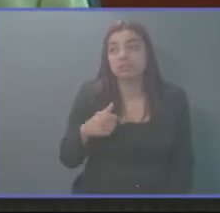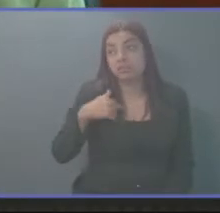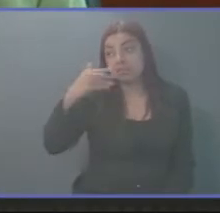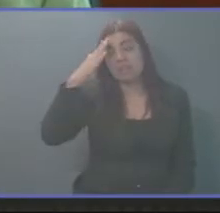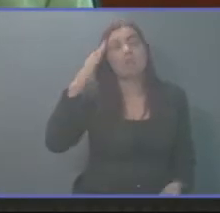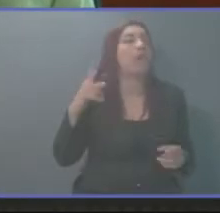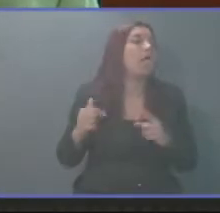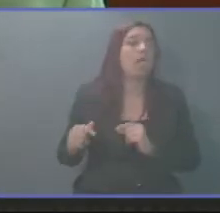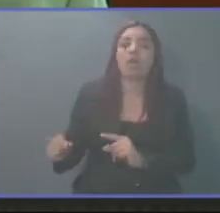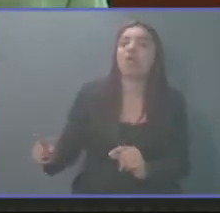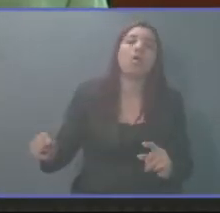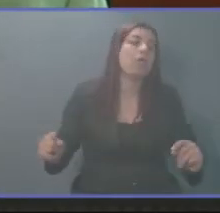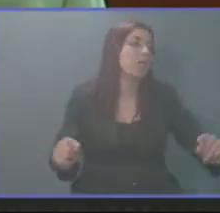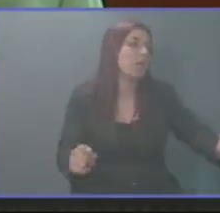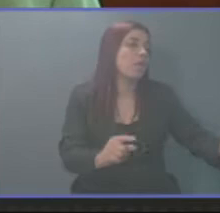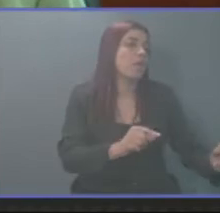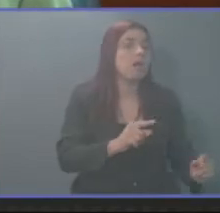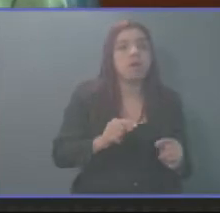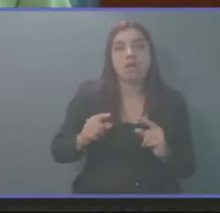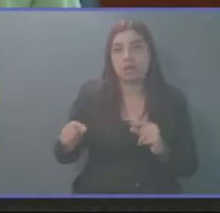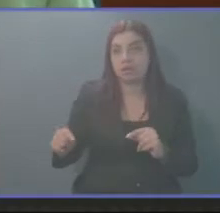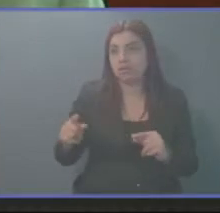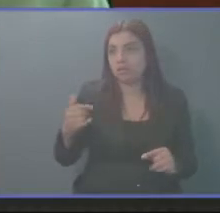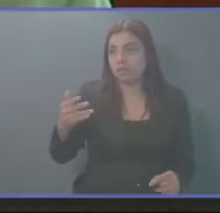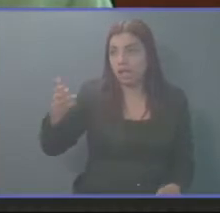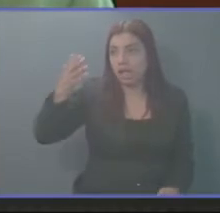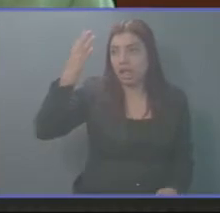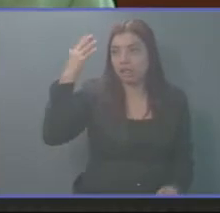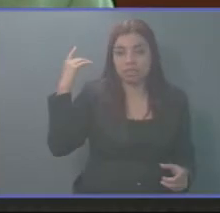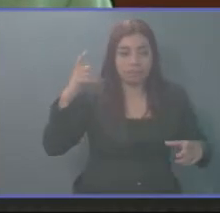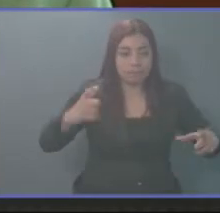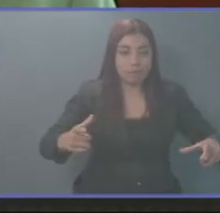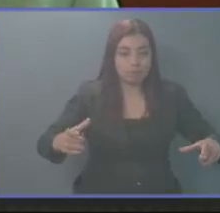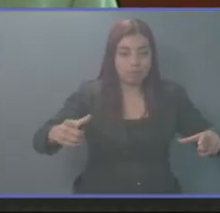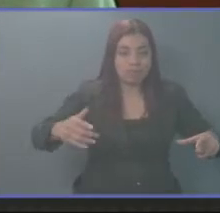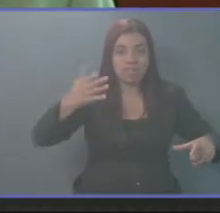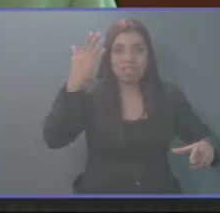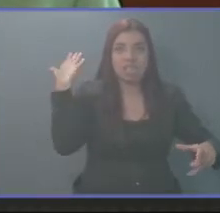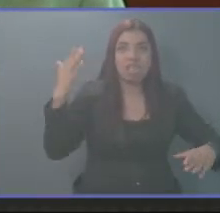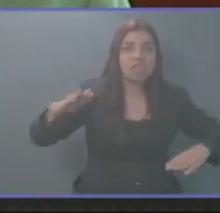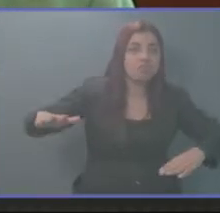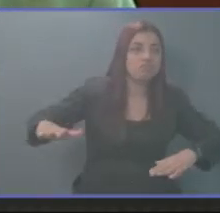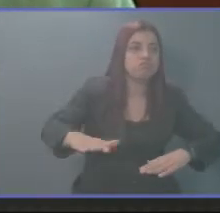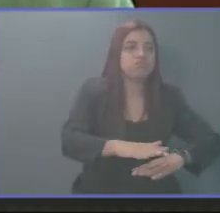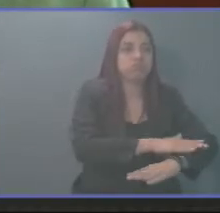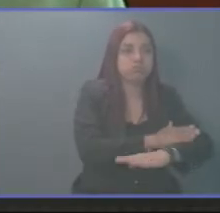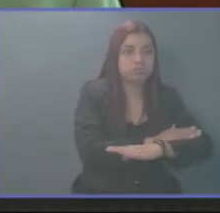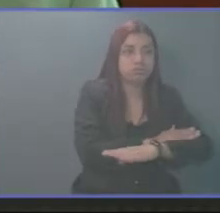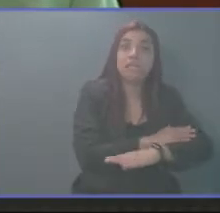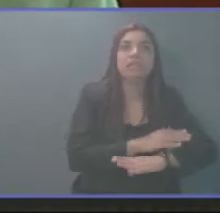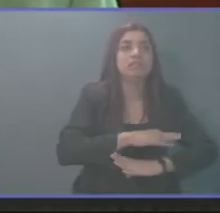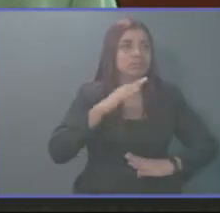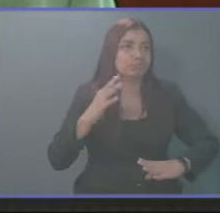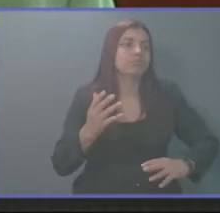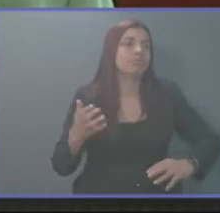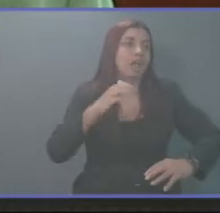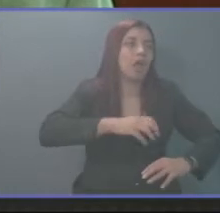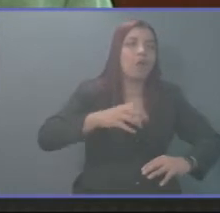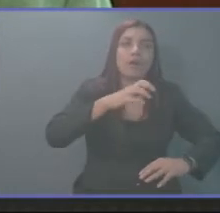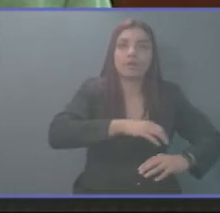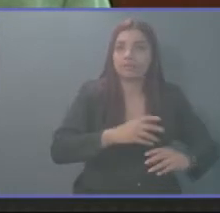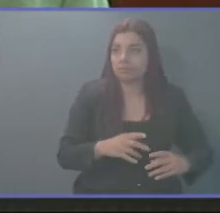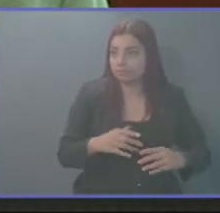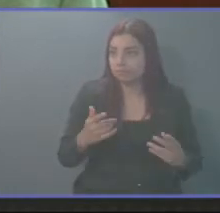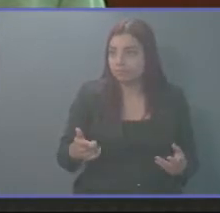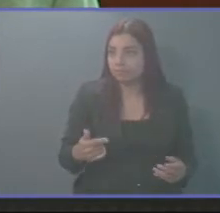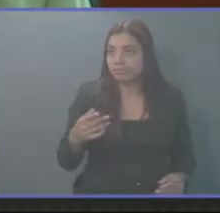Populi es que se han abierto algunos pozos que estaban ya sellados, porque algunos ya expertos en el tema habían dicho que